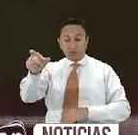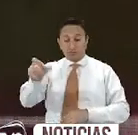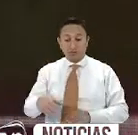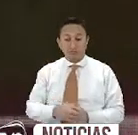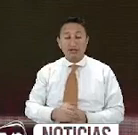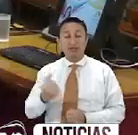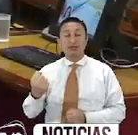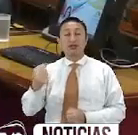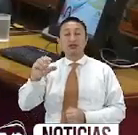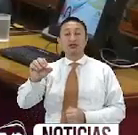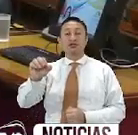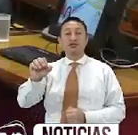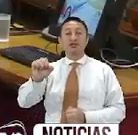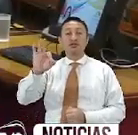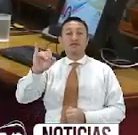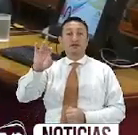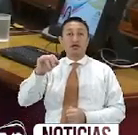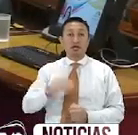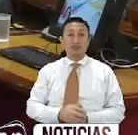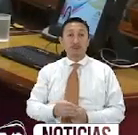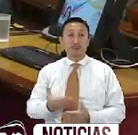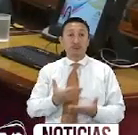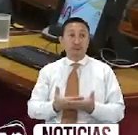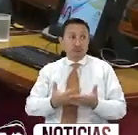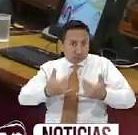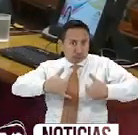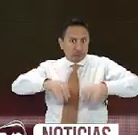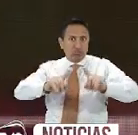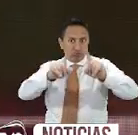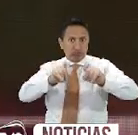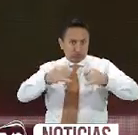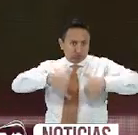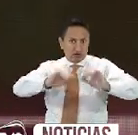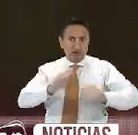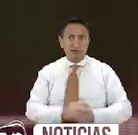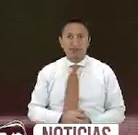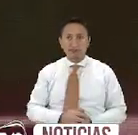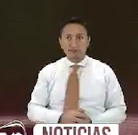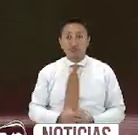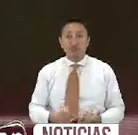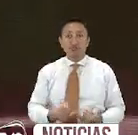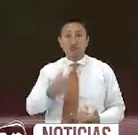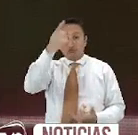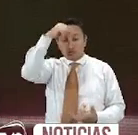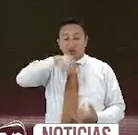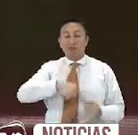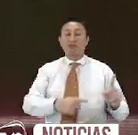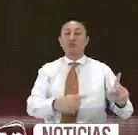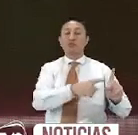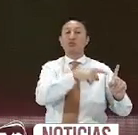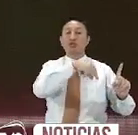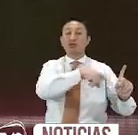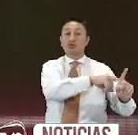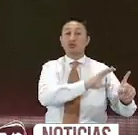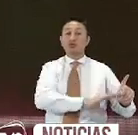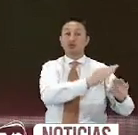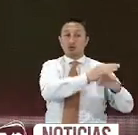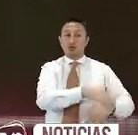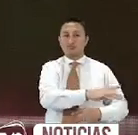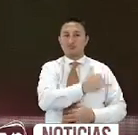Sofía Espín, quien mocionó continuar con la interpelación. Hemos concluido que la imputada ha incumplido